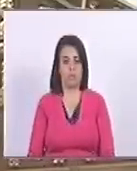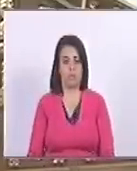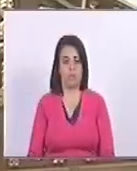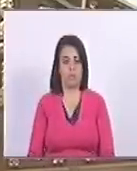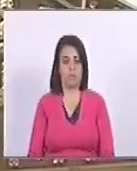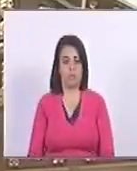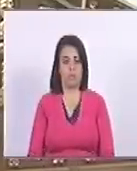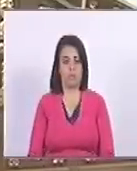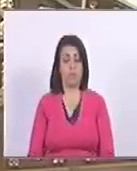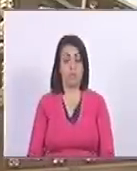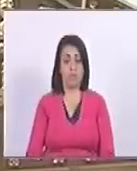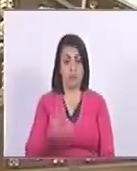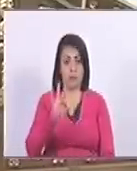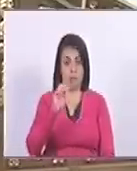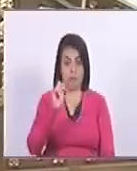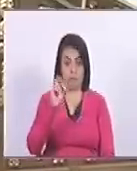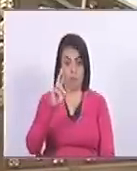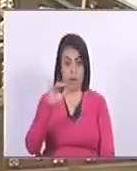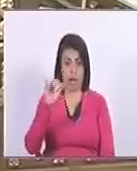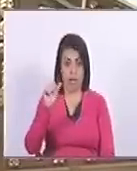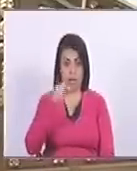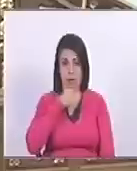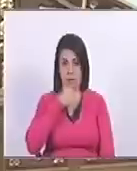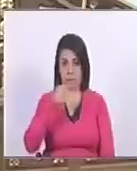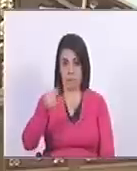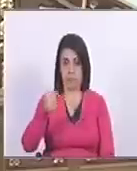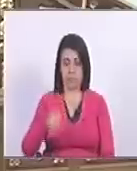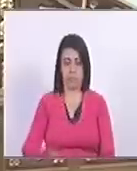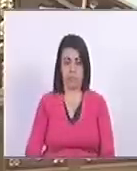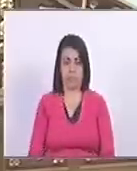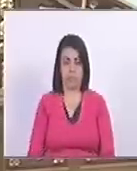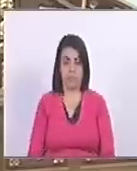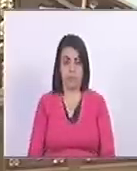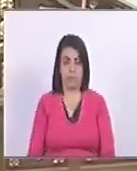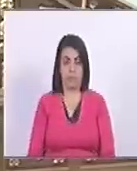Diputado Faría, micrófono para el diputado, por favor.